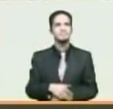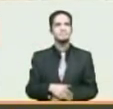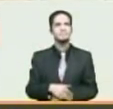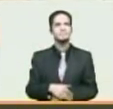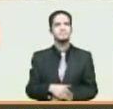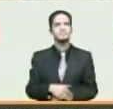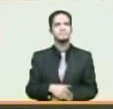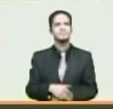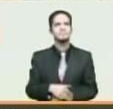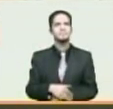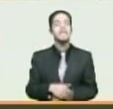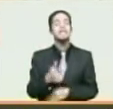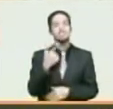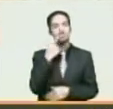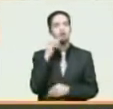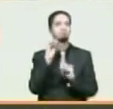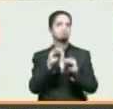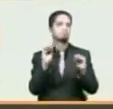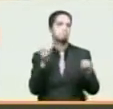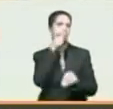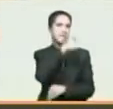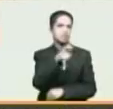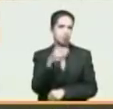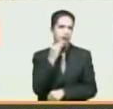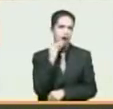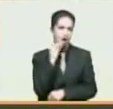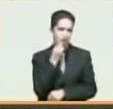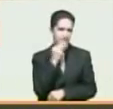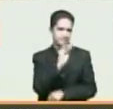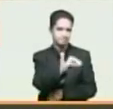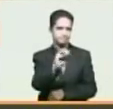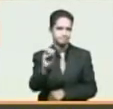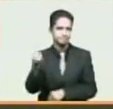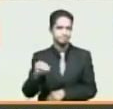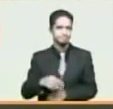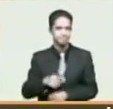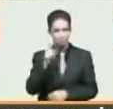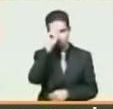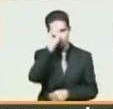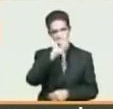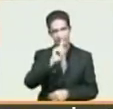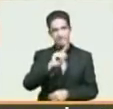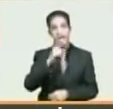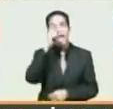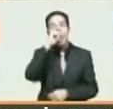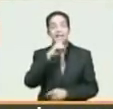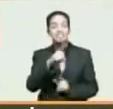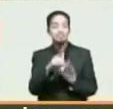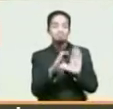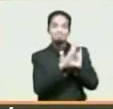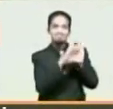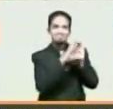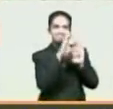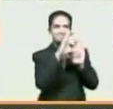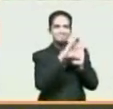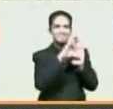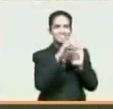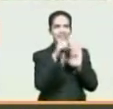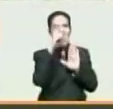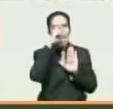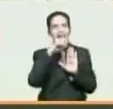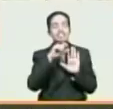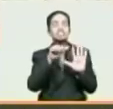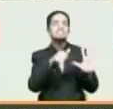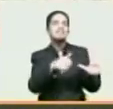de decirlo para los jóvenes, para los más jóvenes. La constitución del año 61... primero,